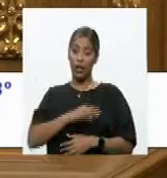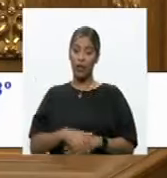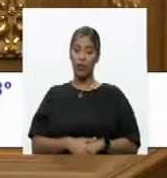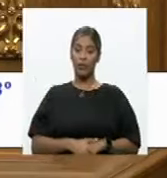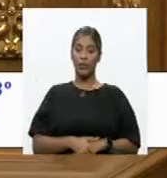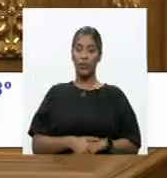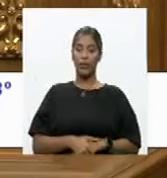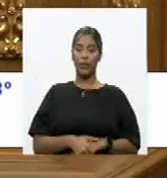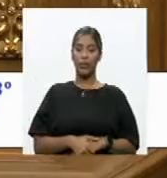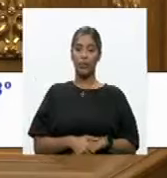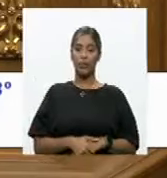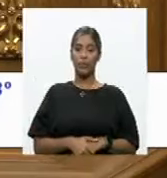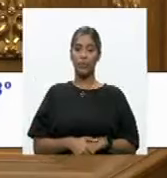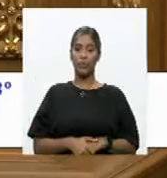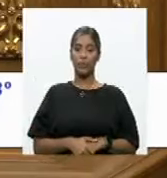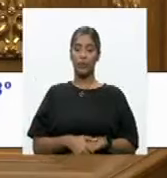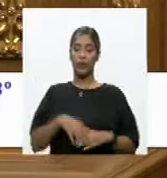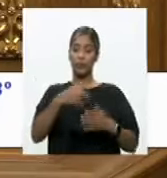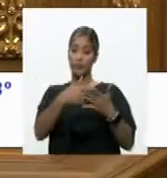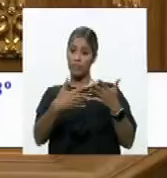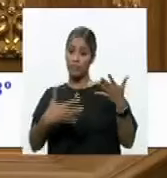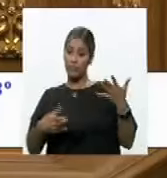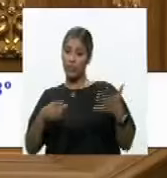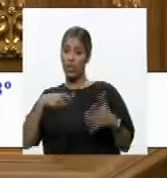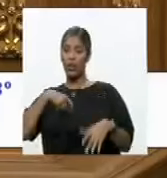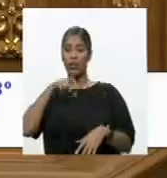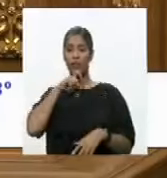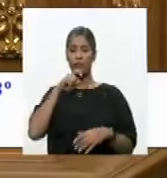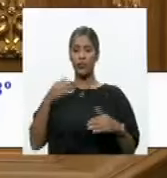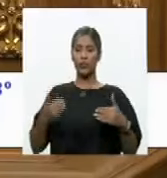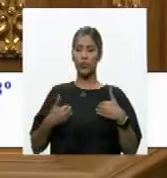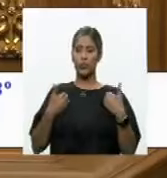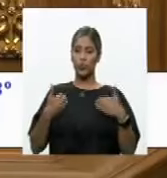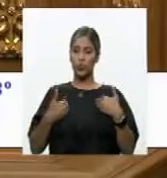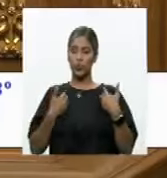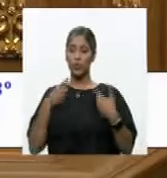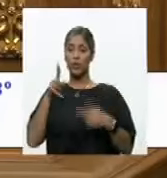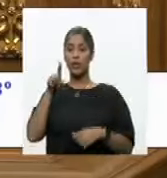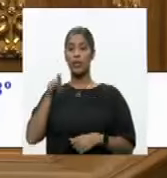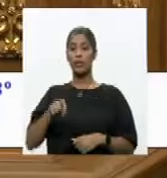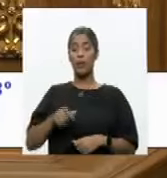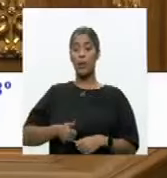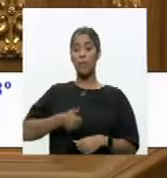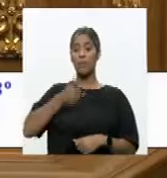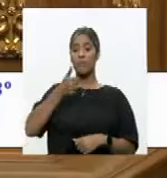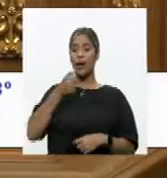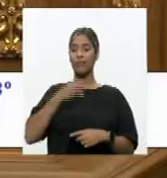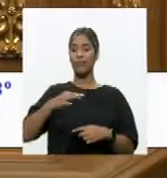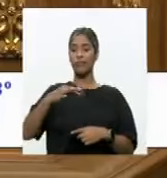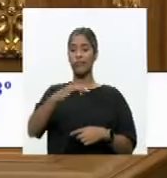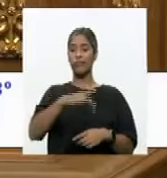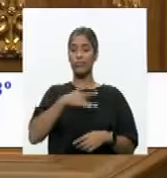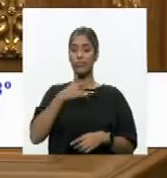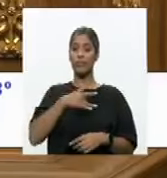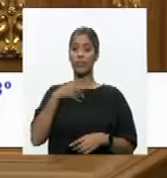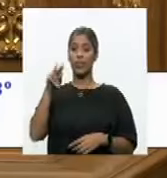que describió las calamidades, los sufrimientos y necesidades más comunes y sentidas de